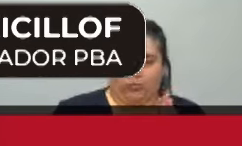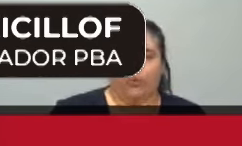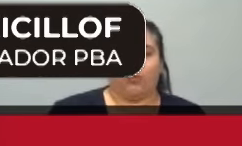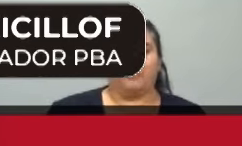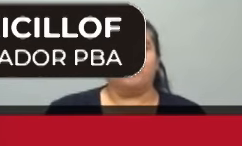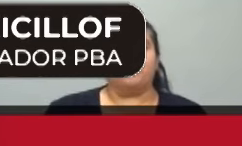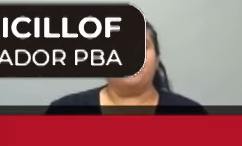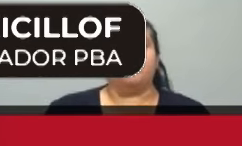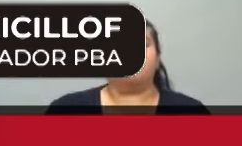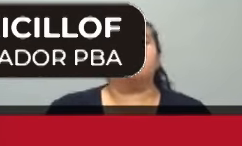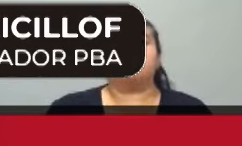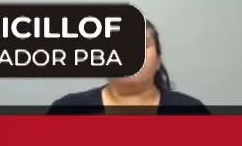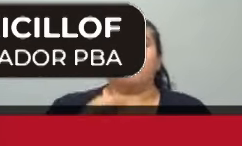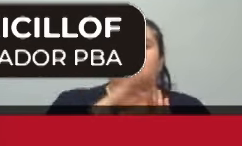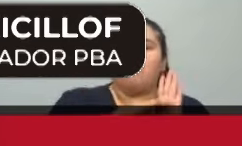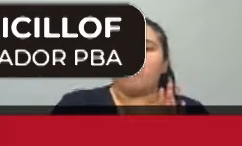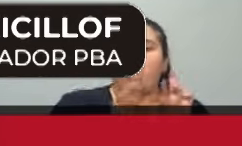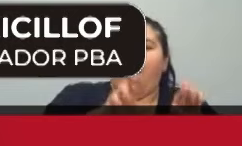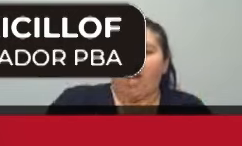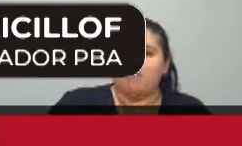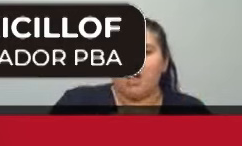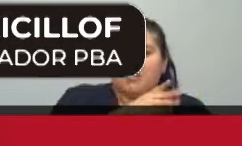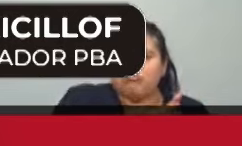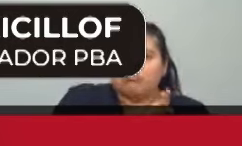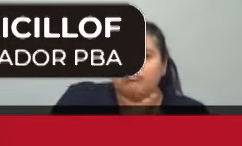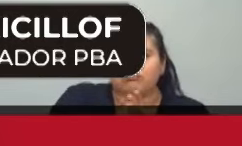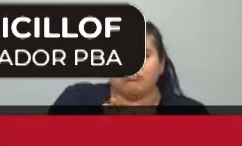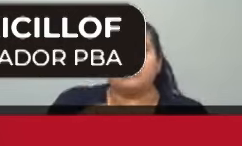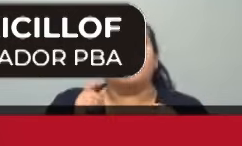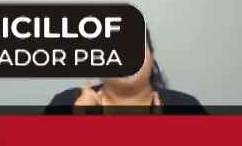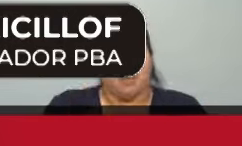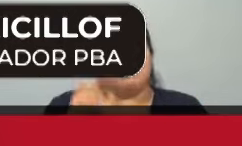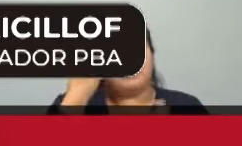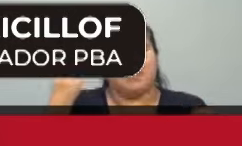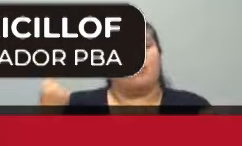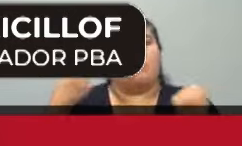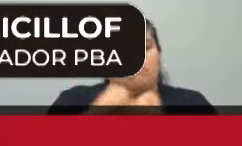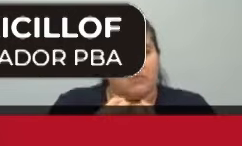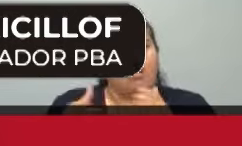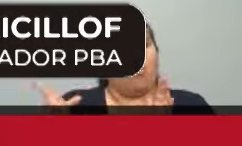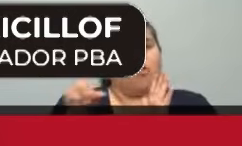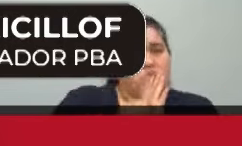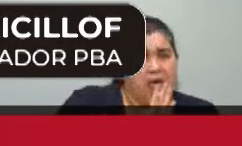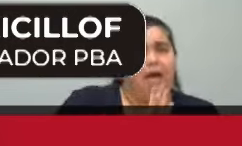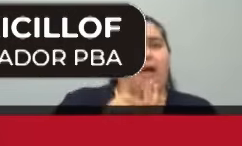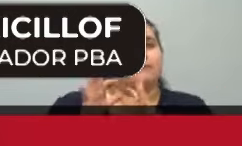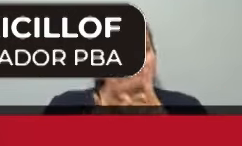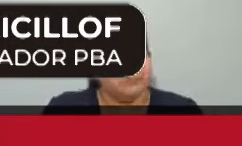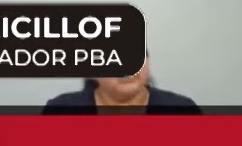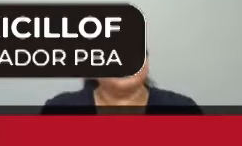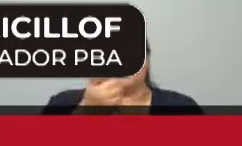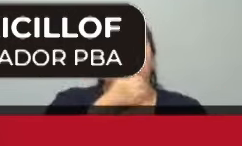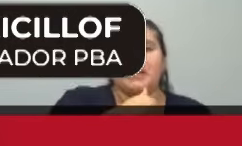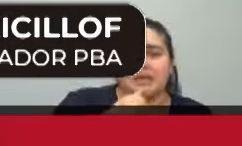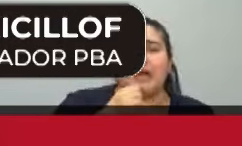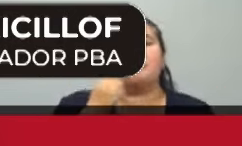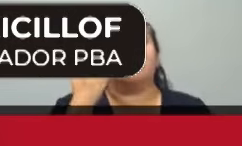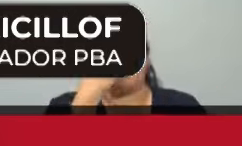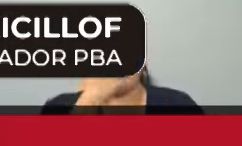ver con diferentes programas, también conveniados, también por ley, que tienen que ver con medicamentos para el